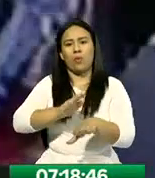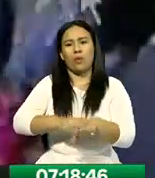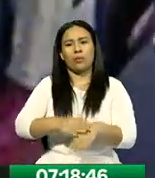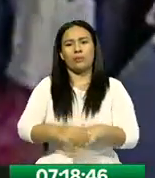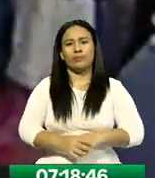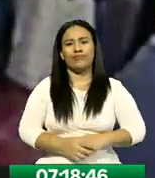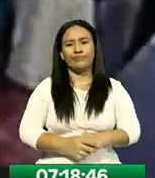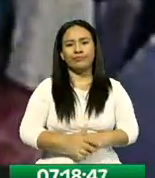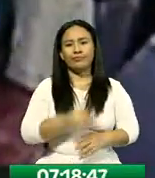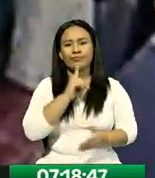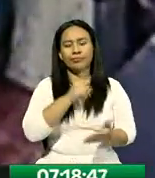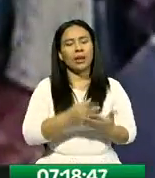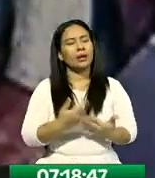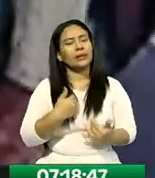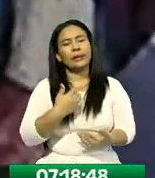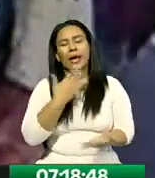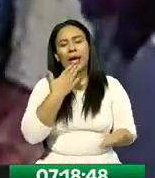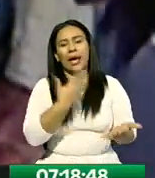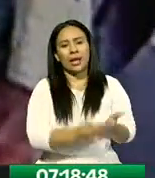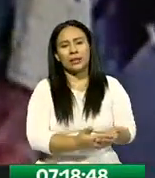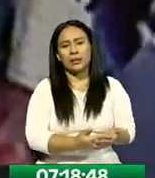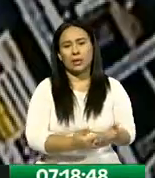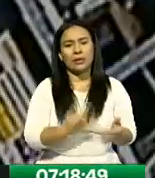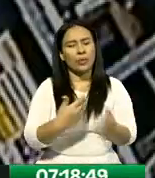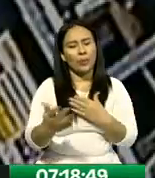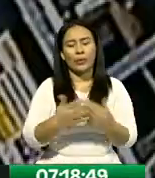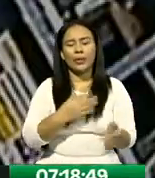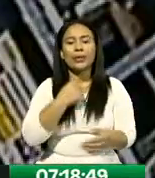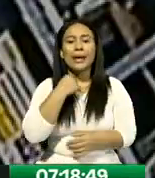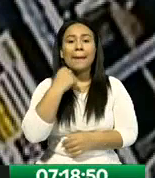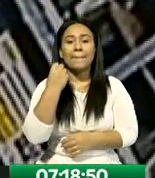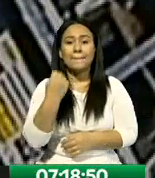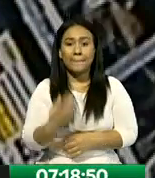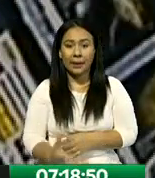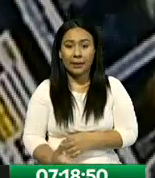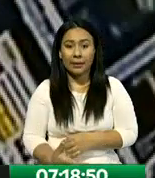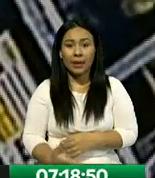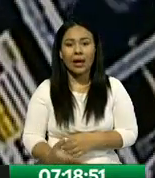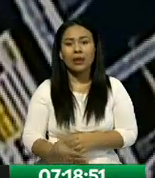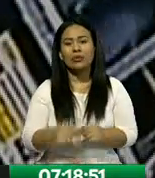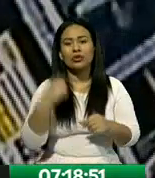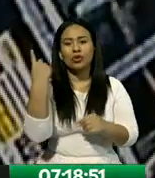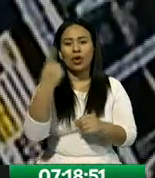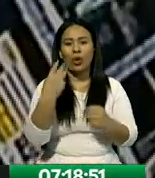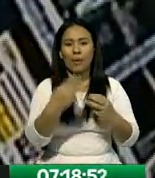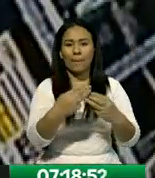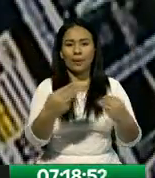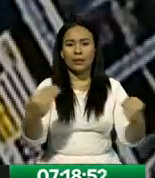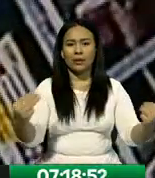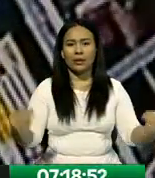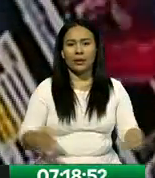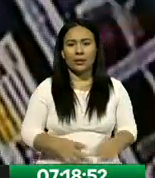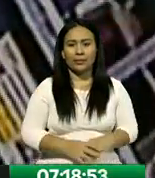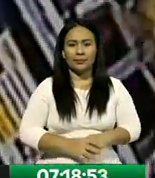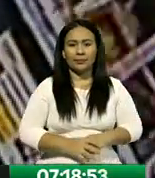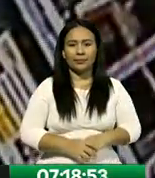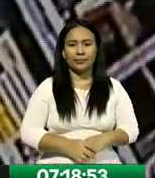aunque se muestra agradecido de que las pérdidas solo sean materiales.